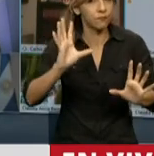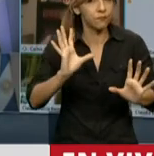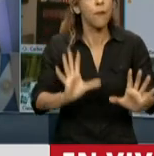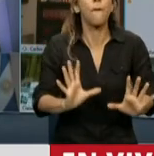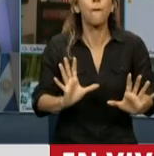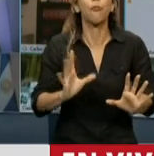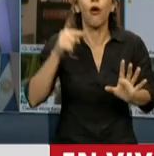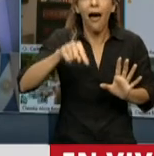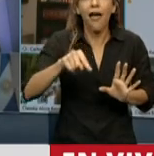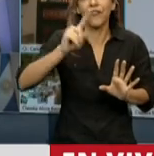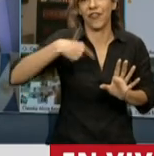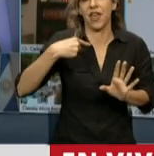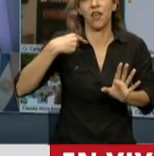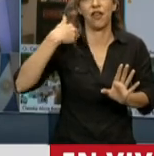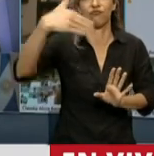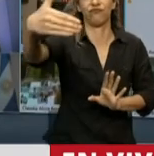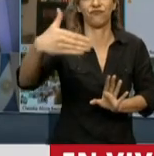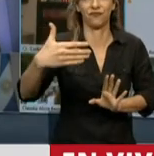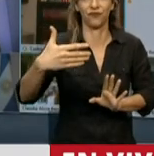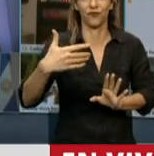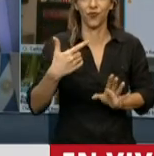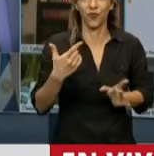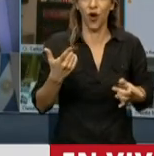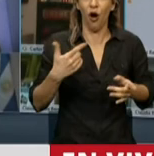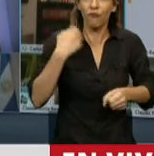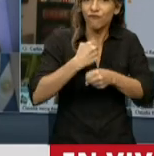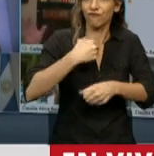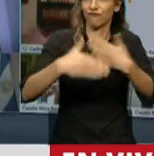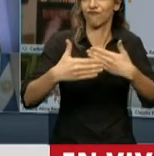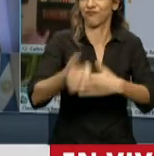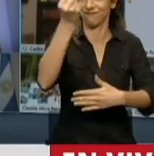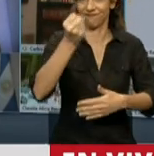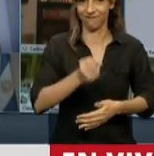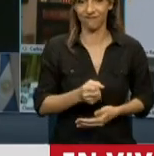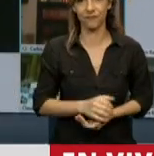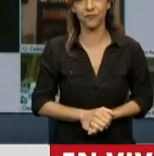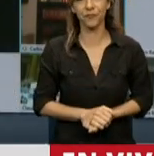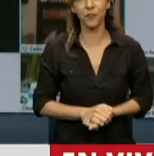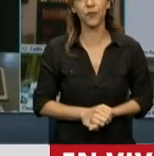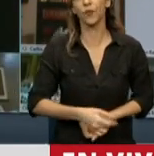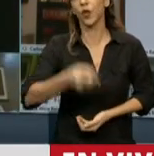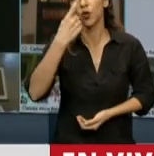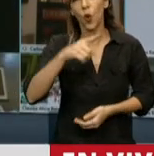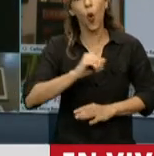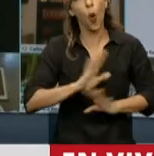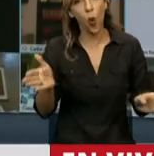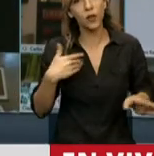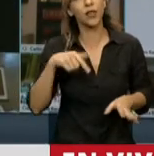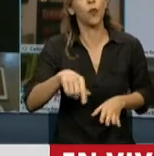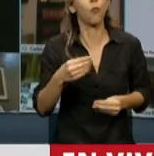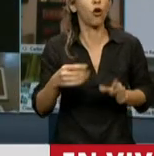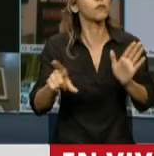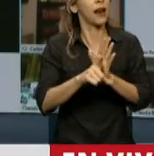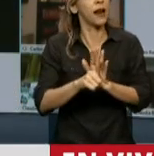que tenemos hacia adelante. Un párrafo final para otra ley también importante que